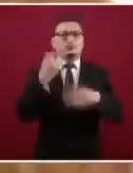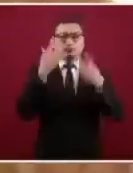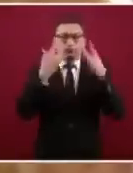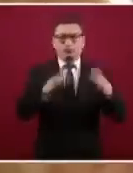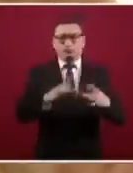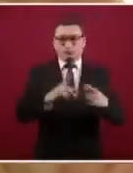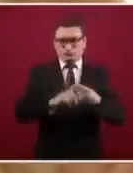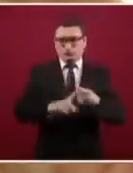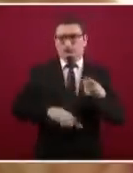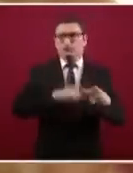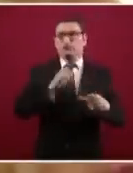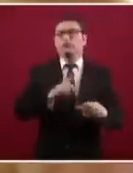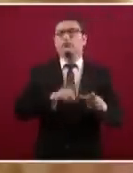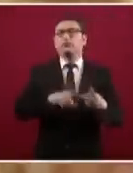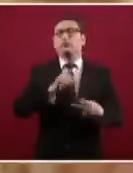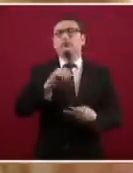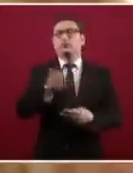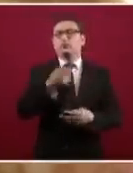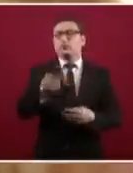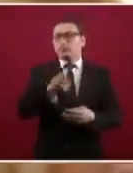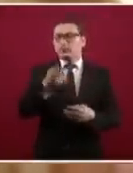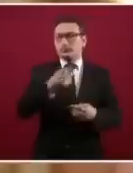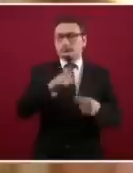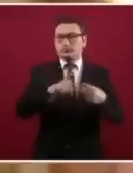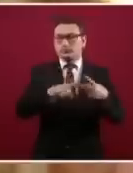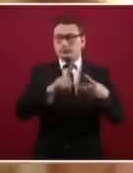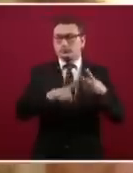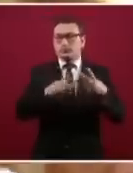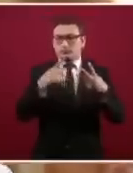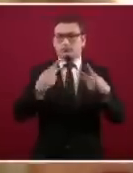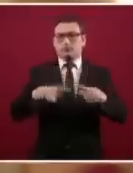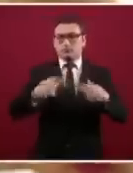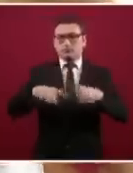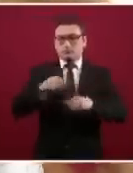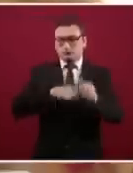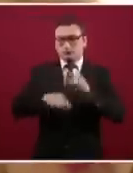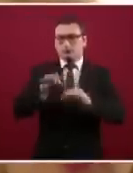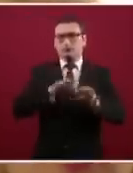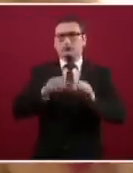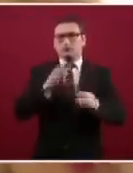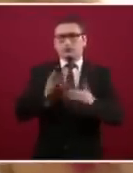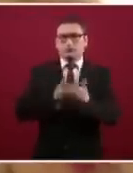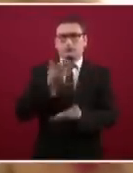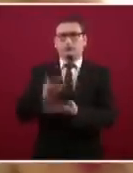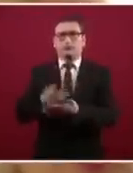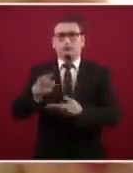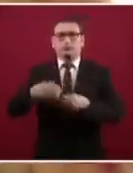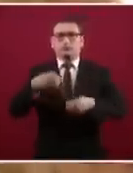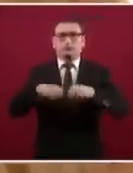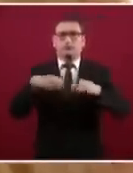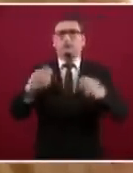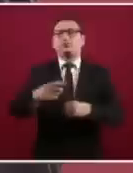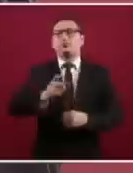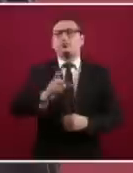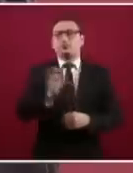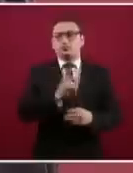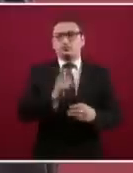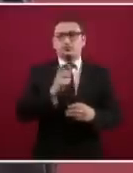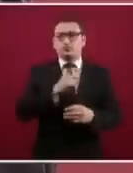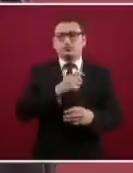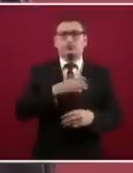la terna de los personajes que puedan sustituir a este exministro y para cuándo